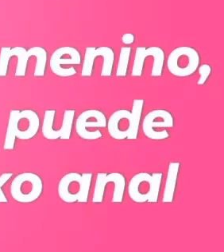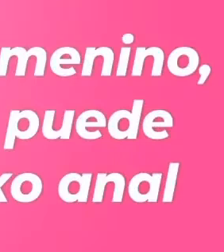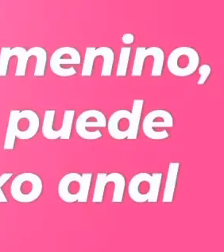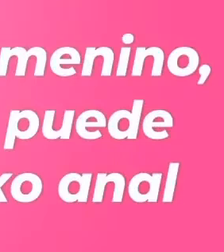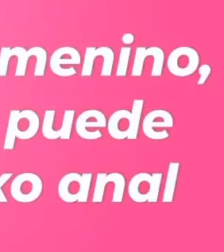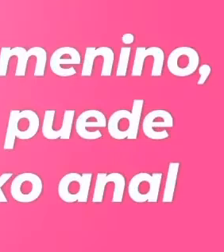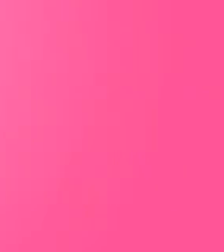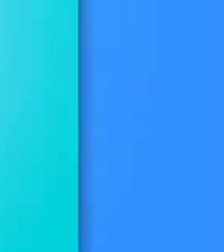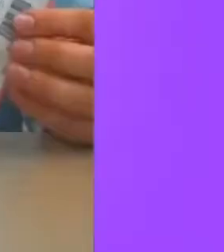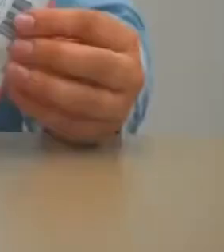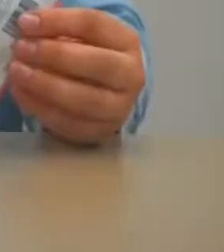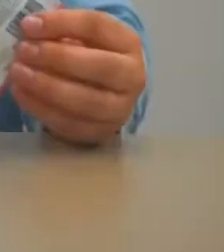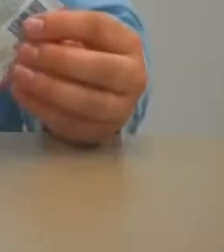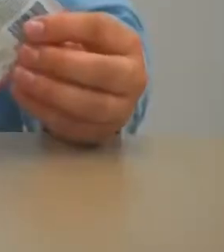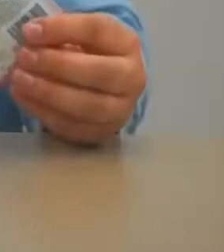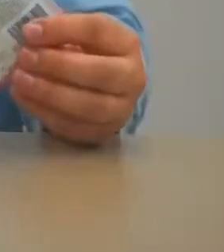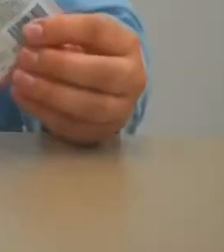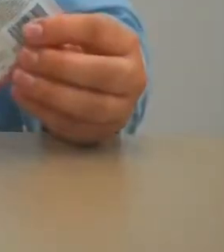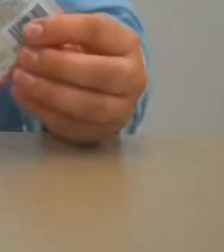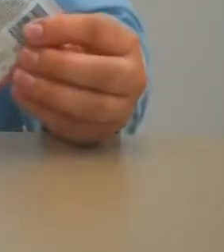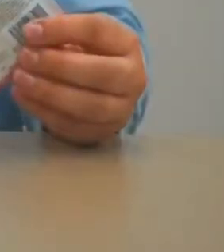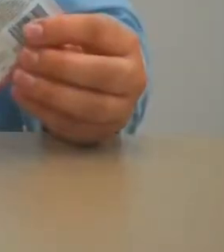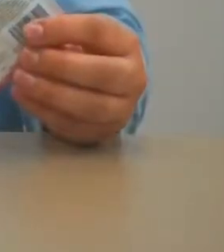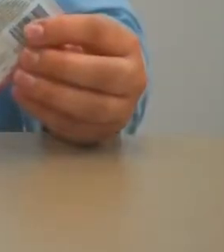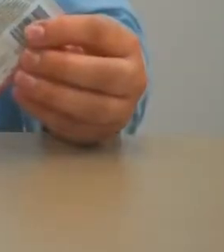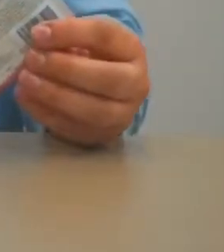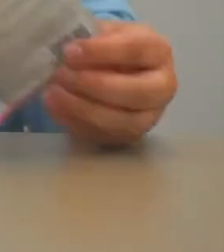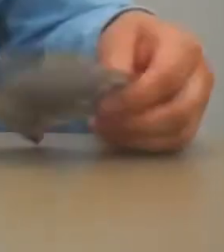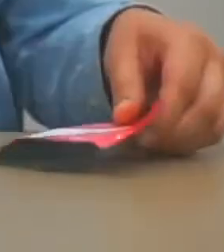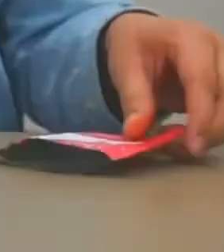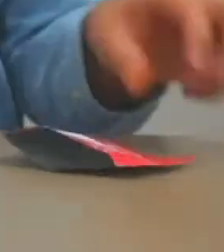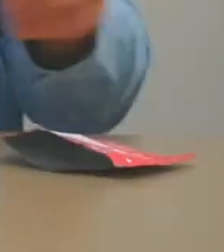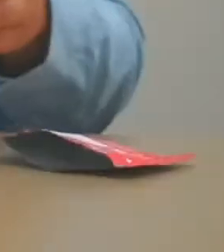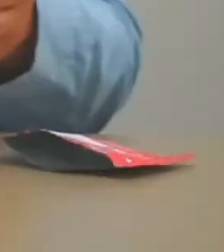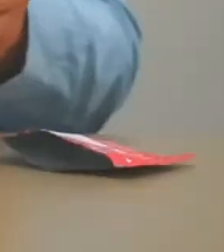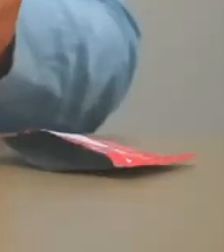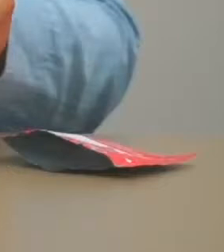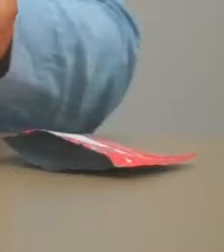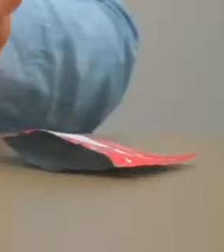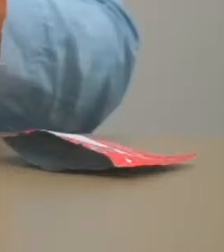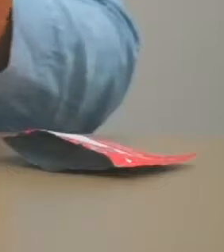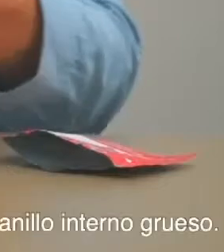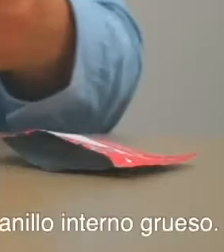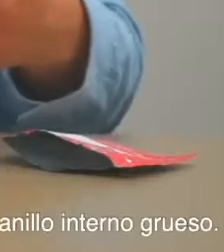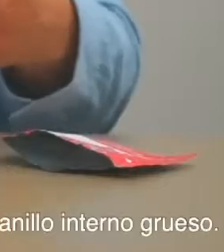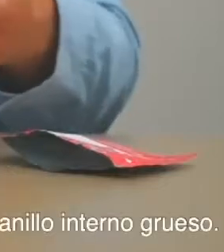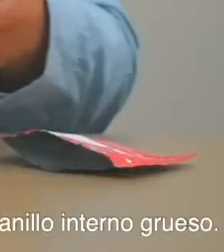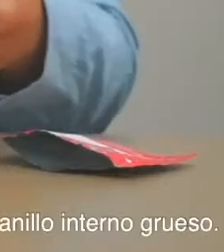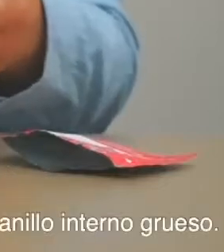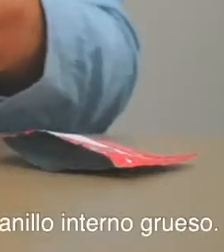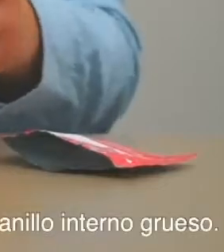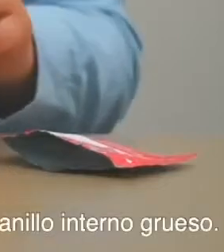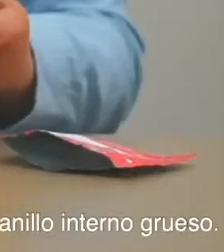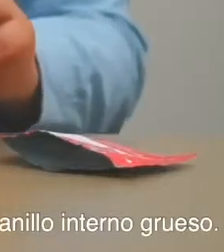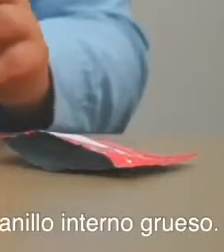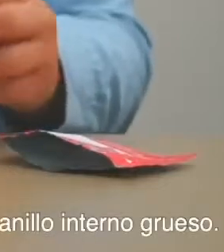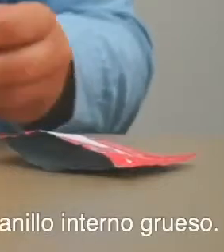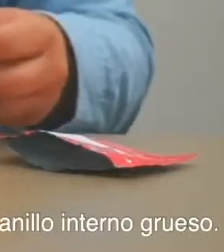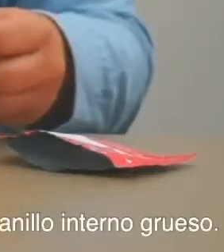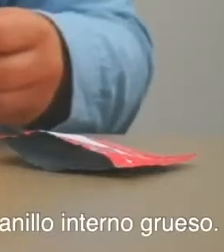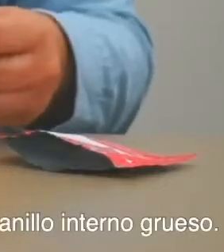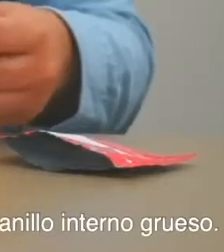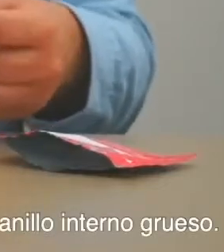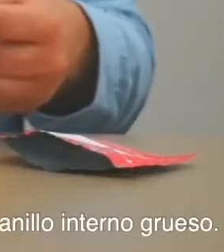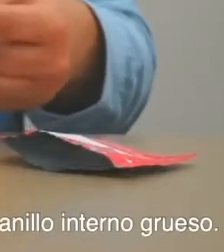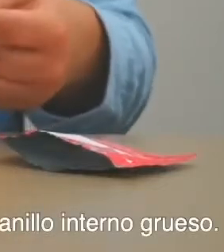también en el sexo anal. Notarás que un extremo se encuentra sin abertura